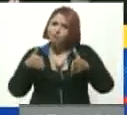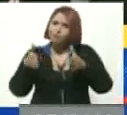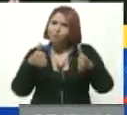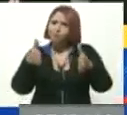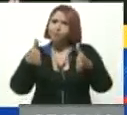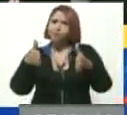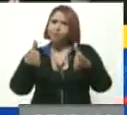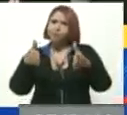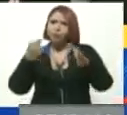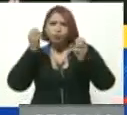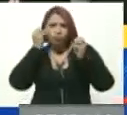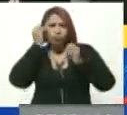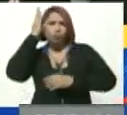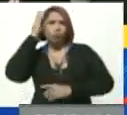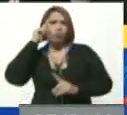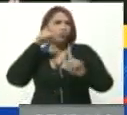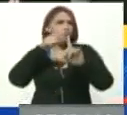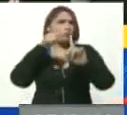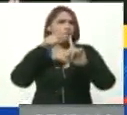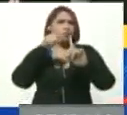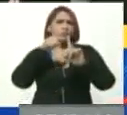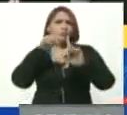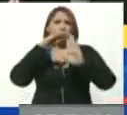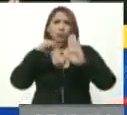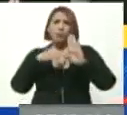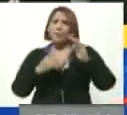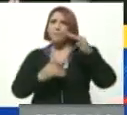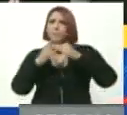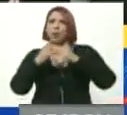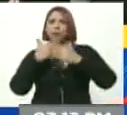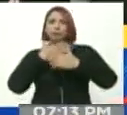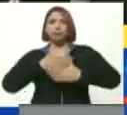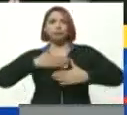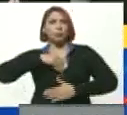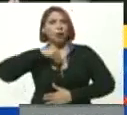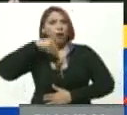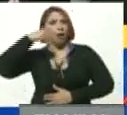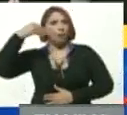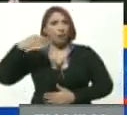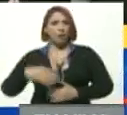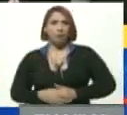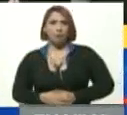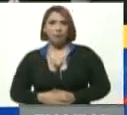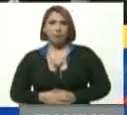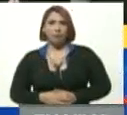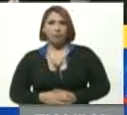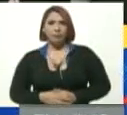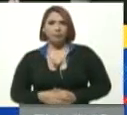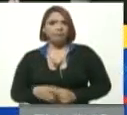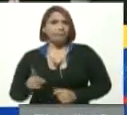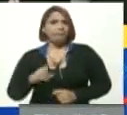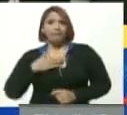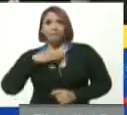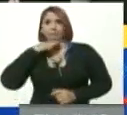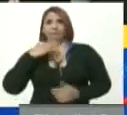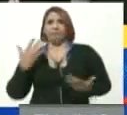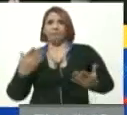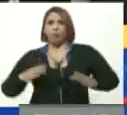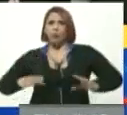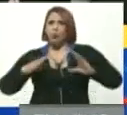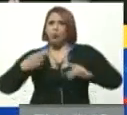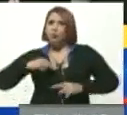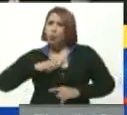capaz de cumplir tu meta, sientes una satisfacción en el alma que no te cabe en el cuerpo. Así